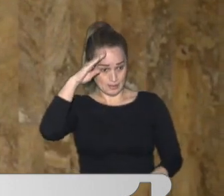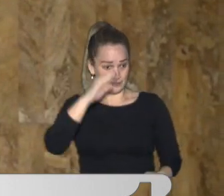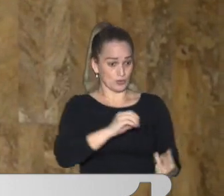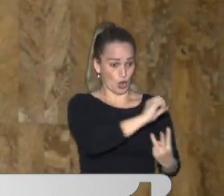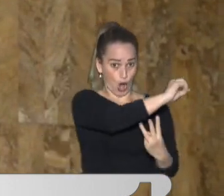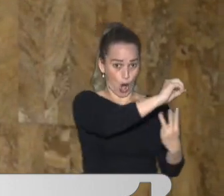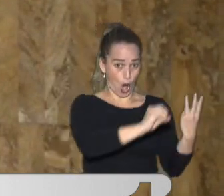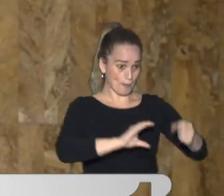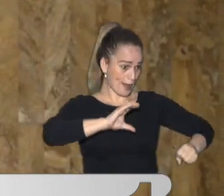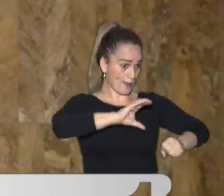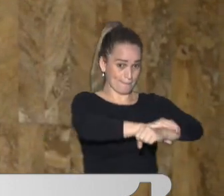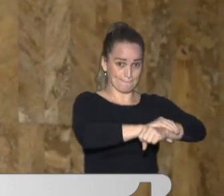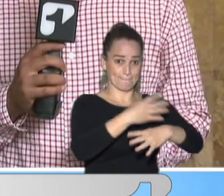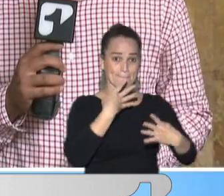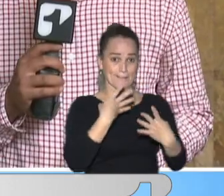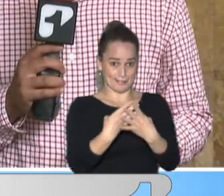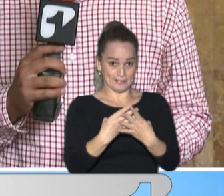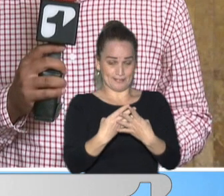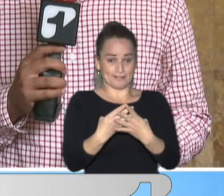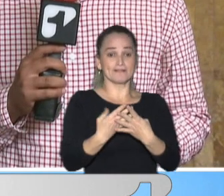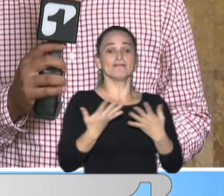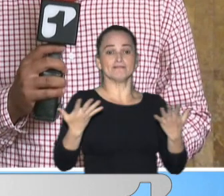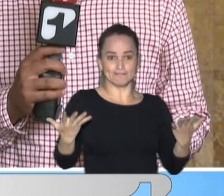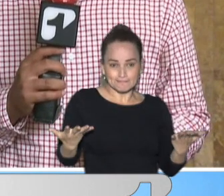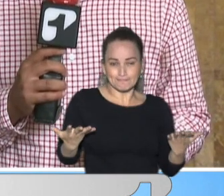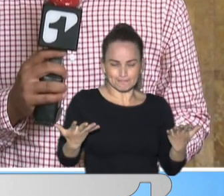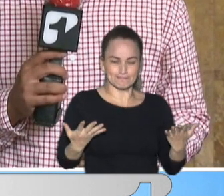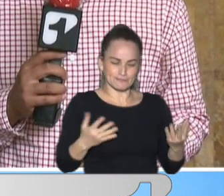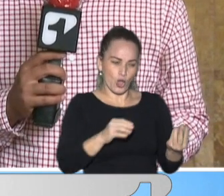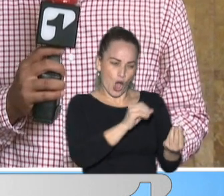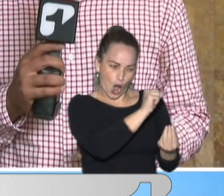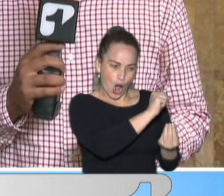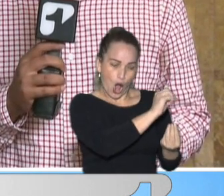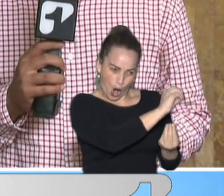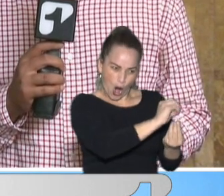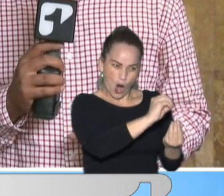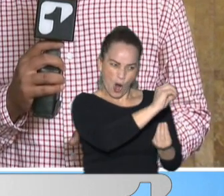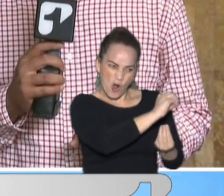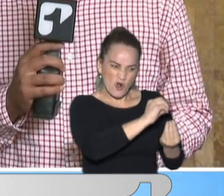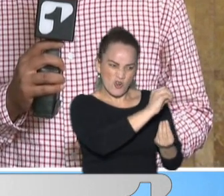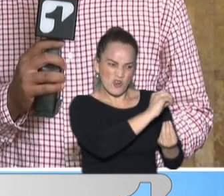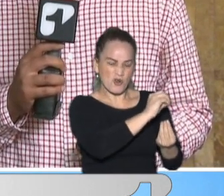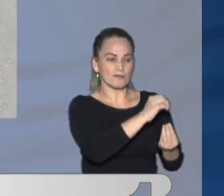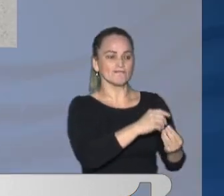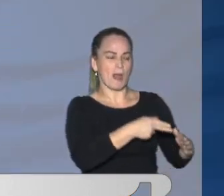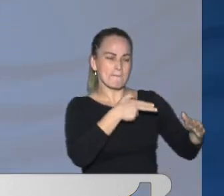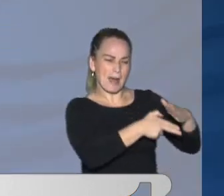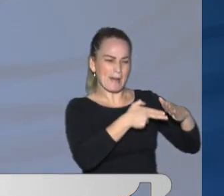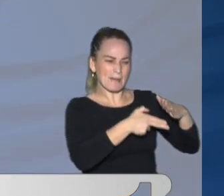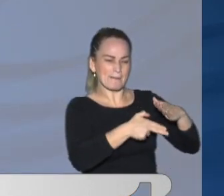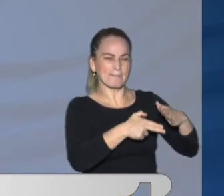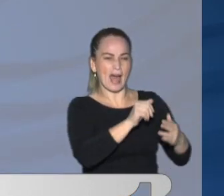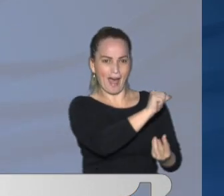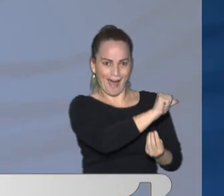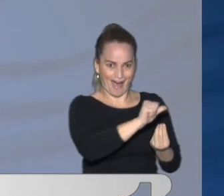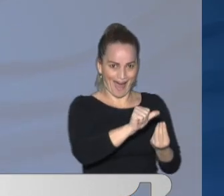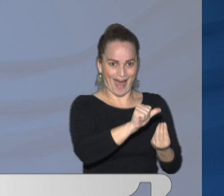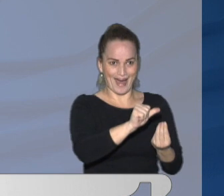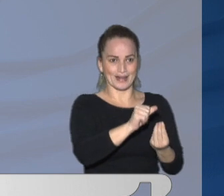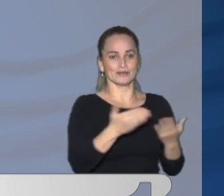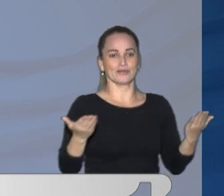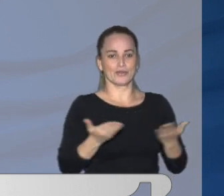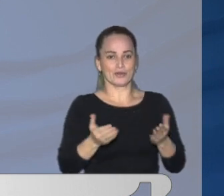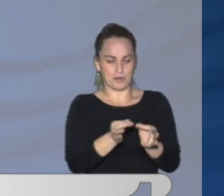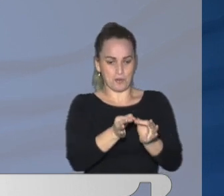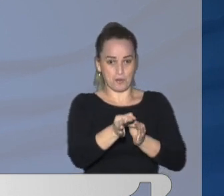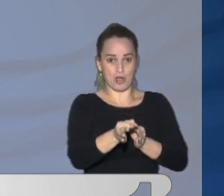hombres en las últimas horas presuntamente vinculados a distintos hechos de feminicidio. El primero de ellos ocurrió en el